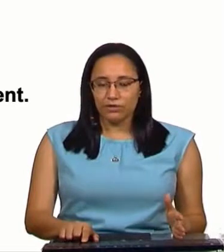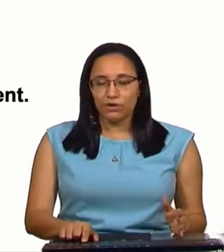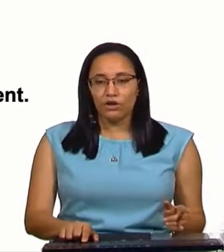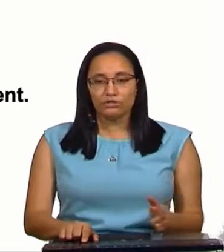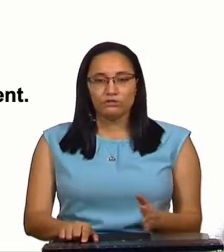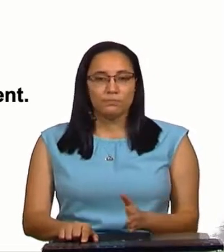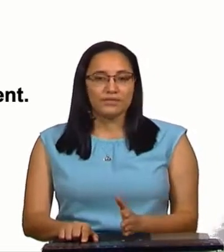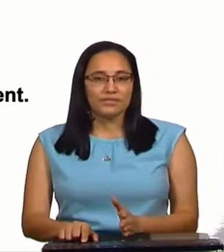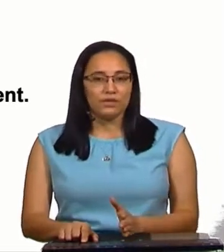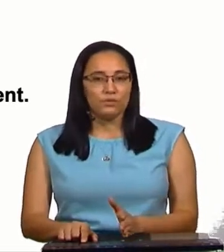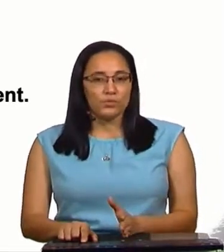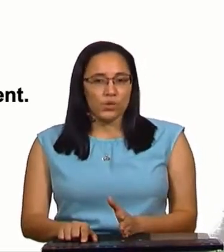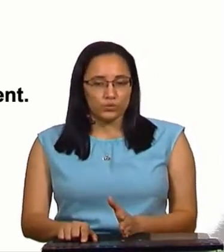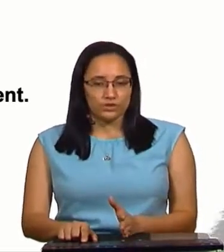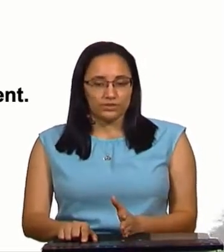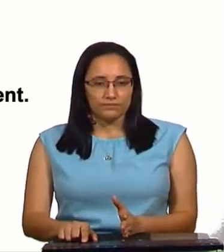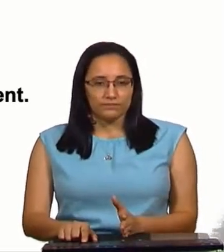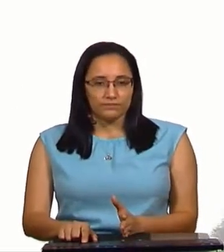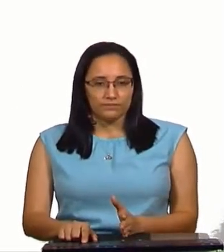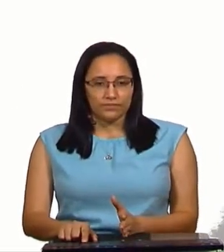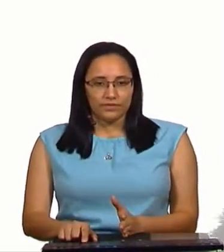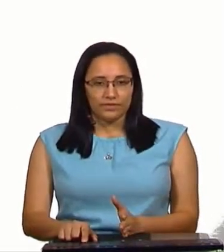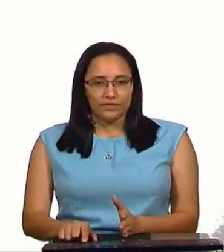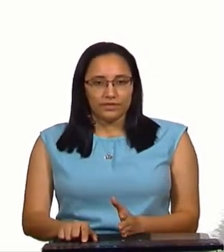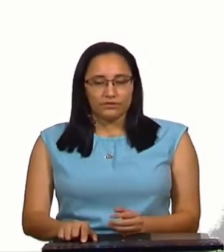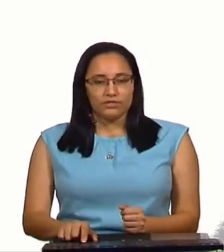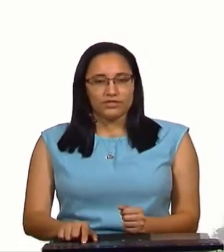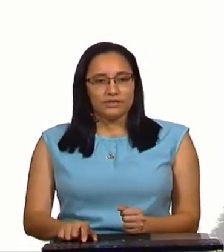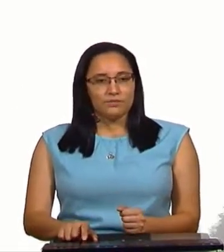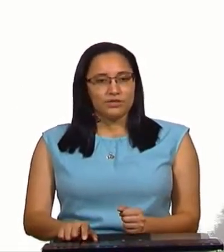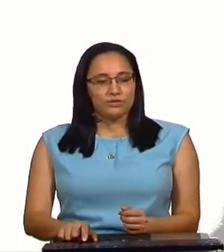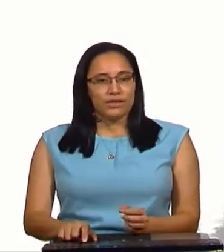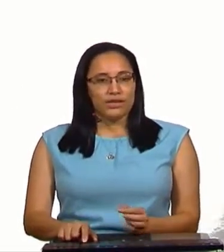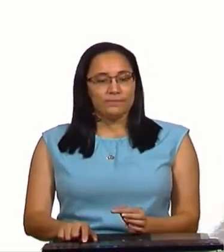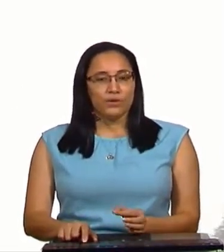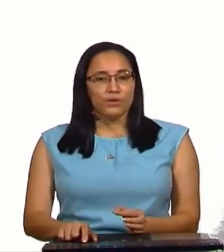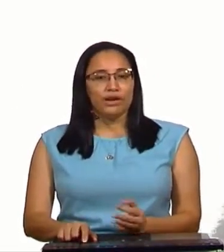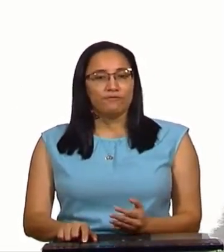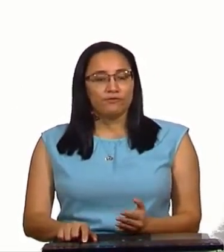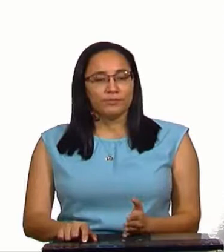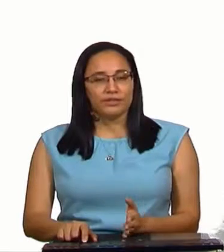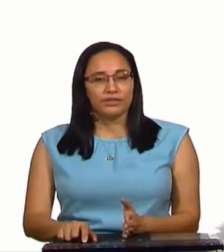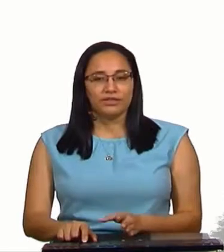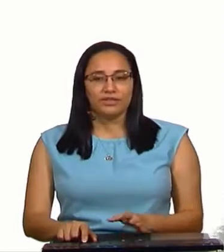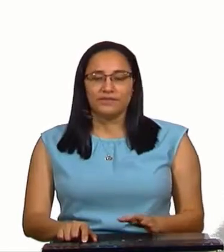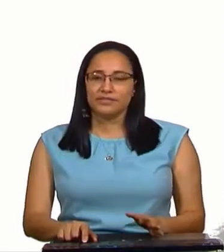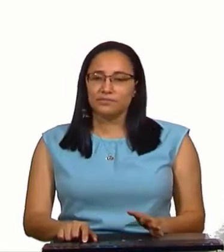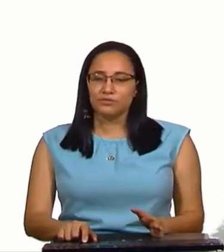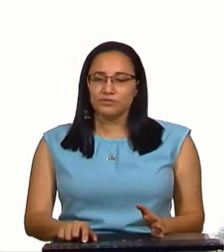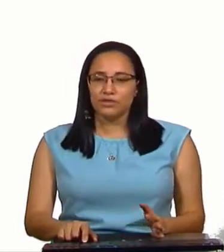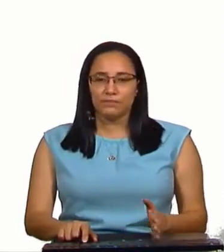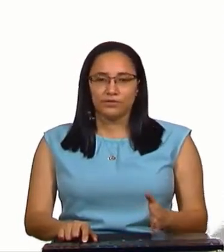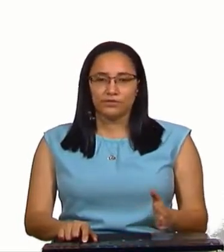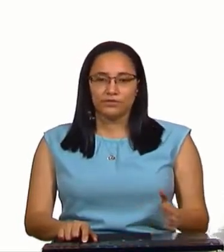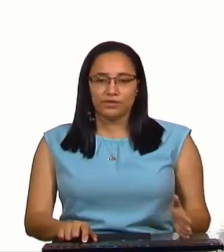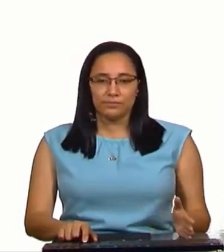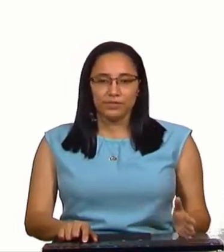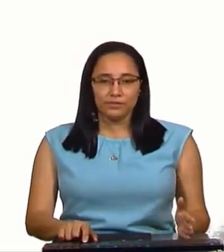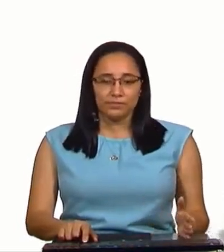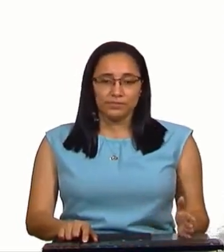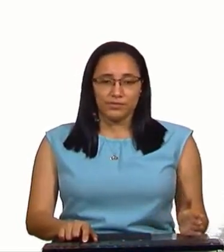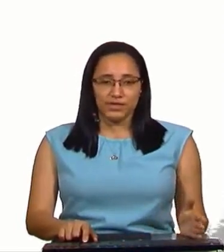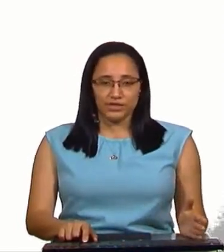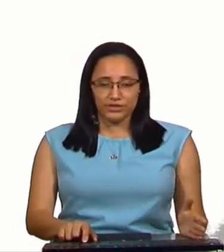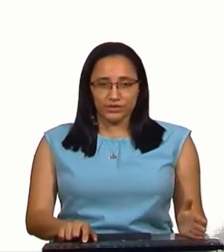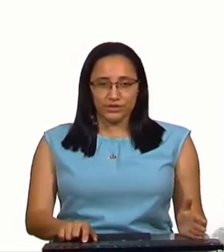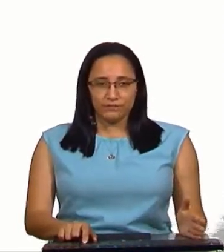write o su pasado wrote. Entonces tenemos otro ejemplo. Ahora la forma interrogativa hacemos un cambio